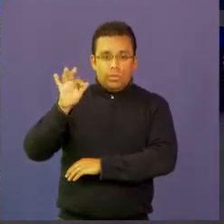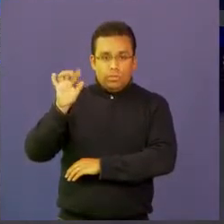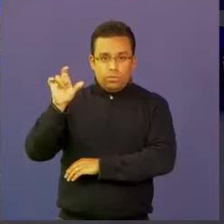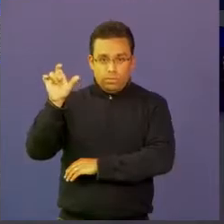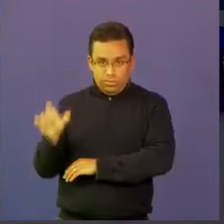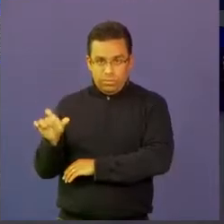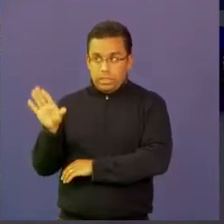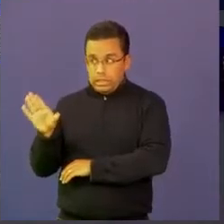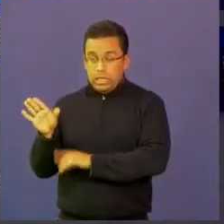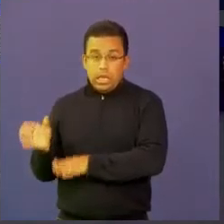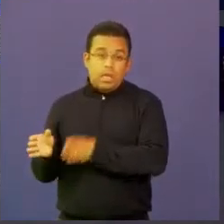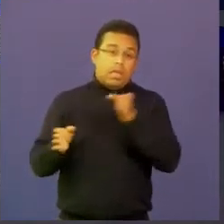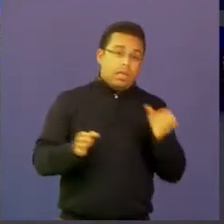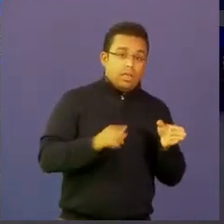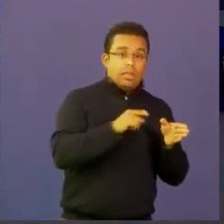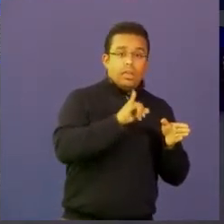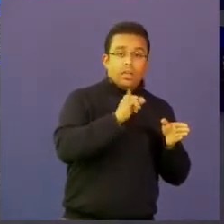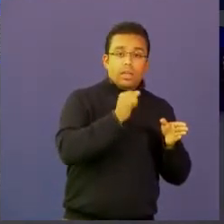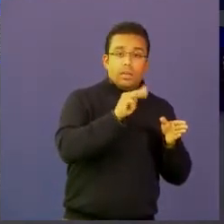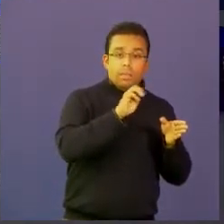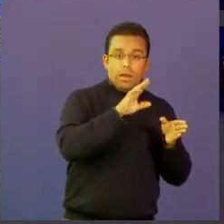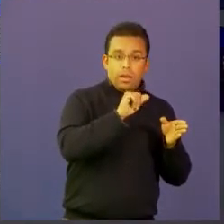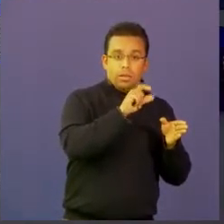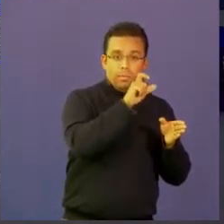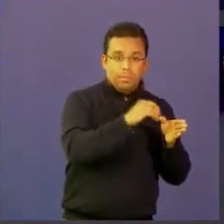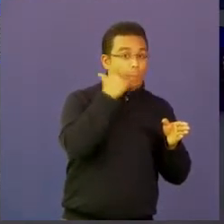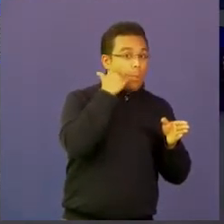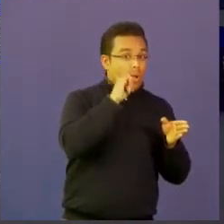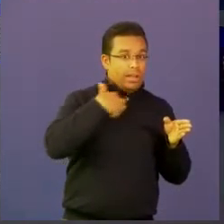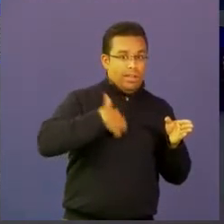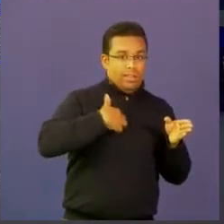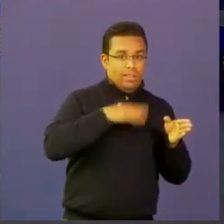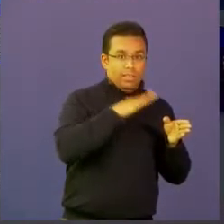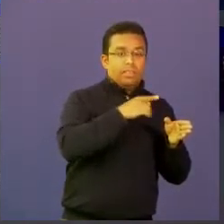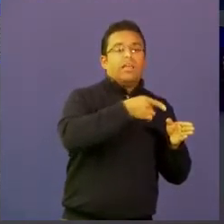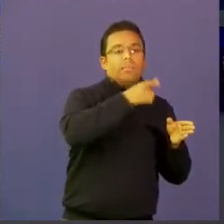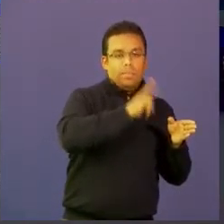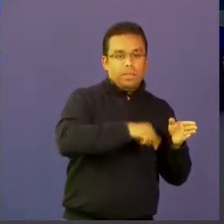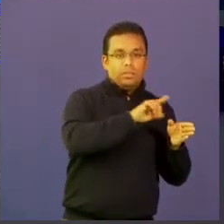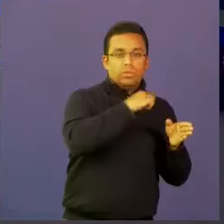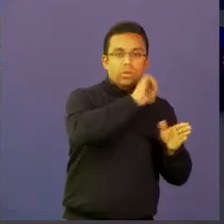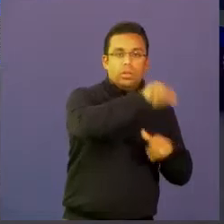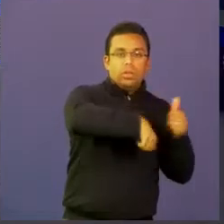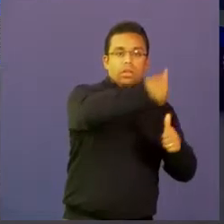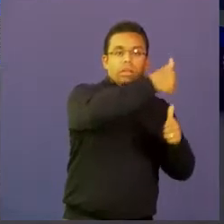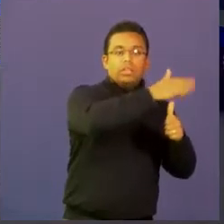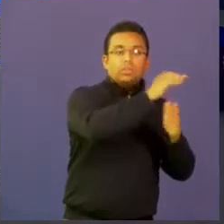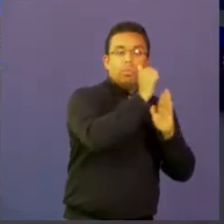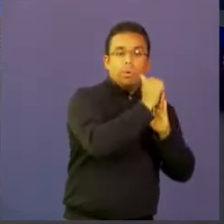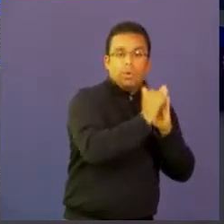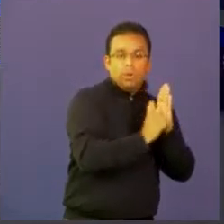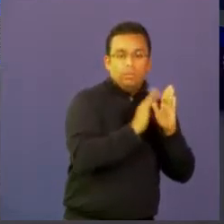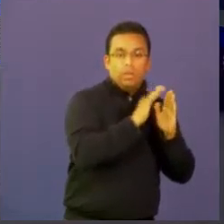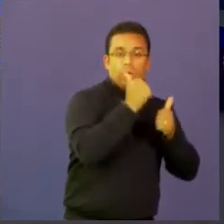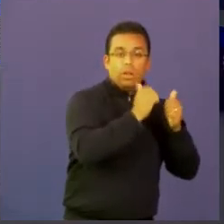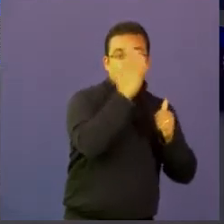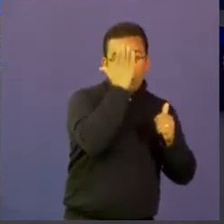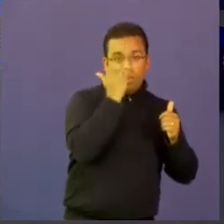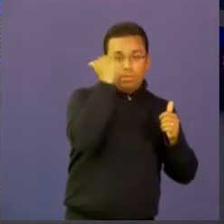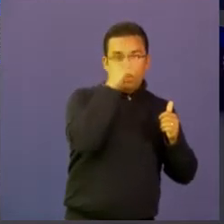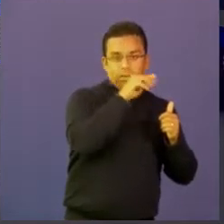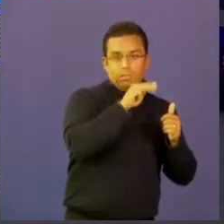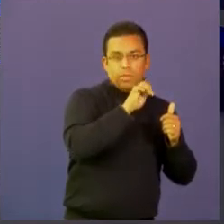con Jimena Jakubovich que desde Argentina nos ha acompañado en su calidad de gerente de programas académicos